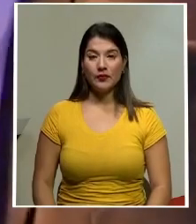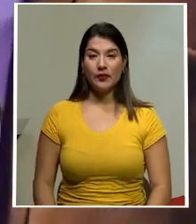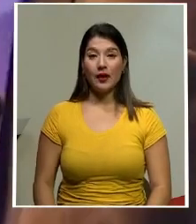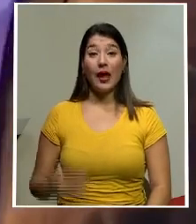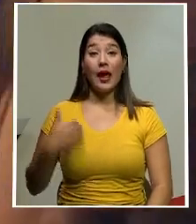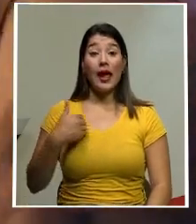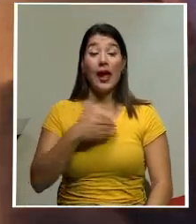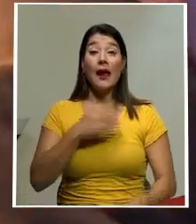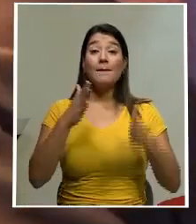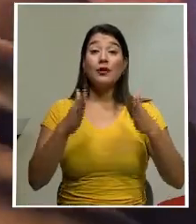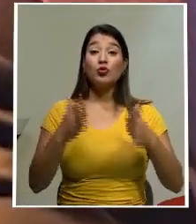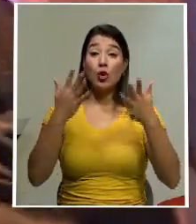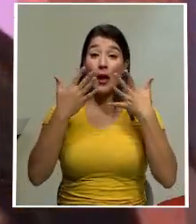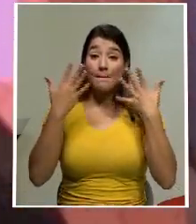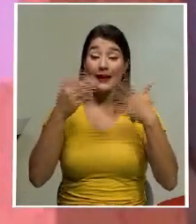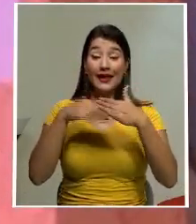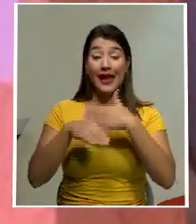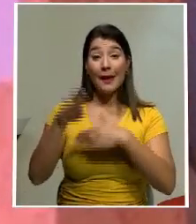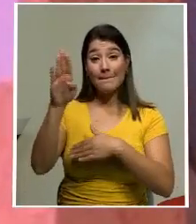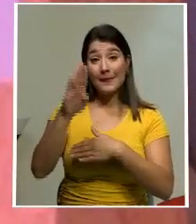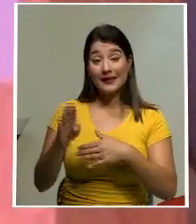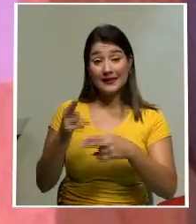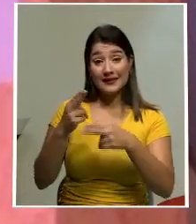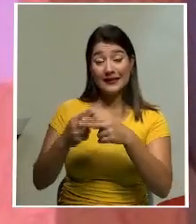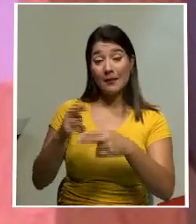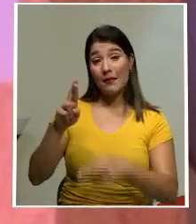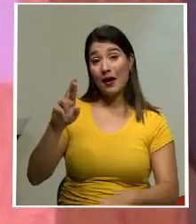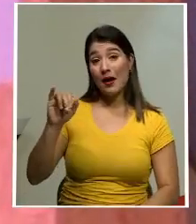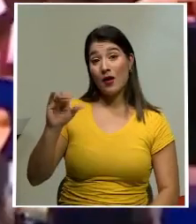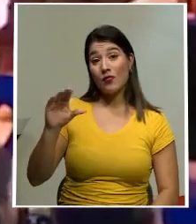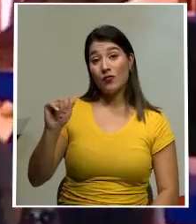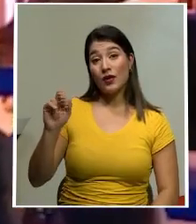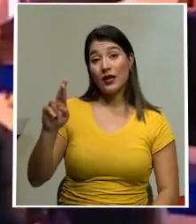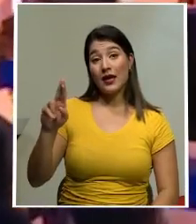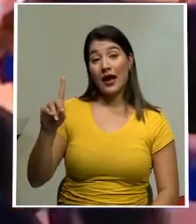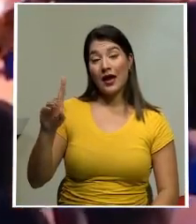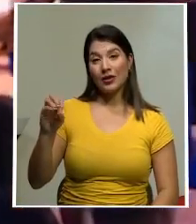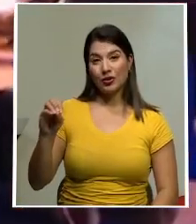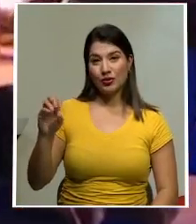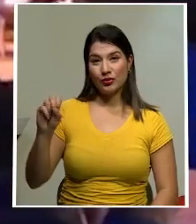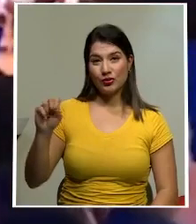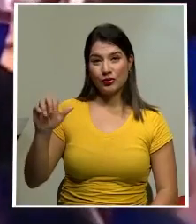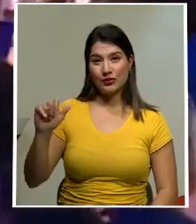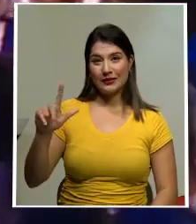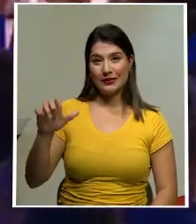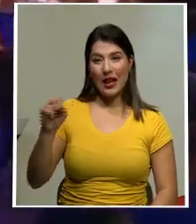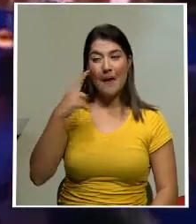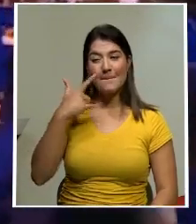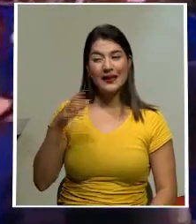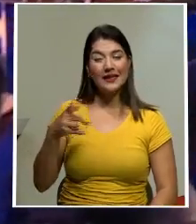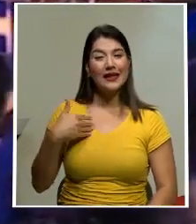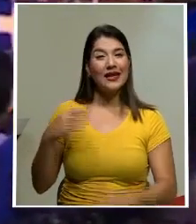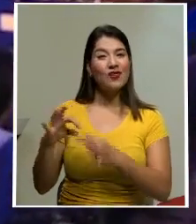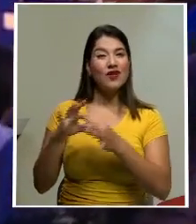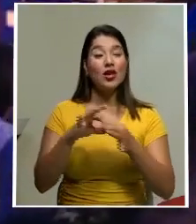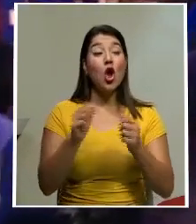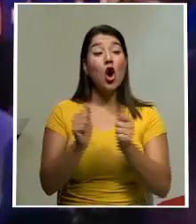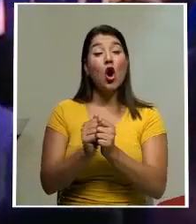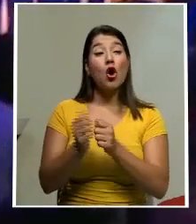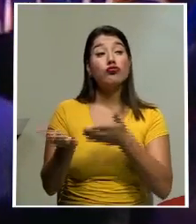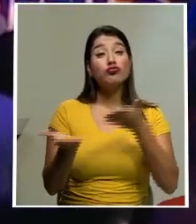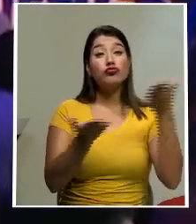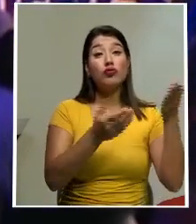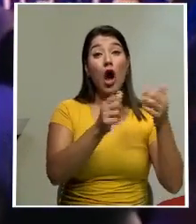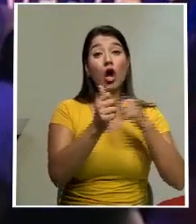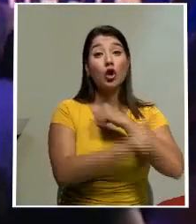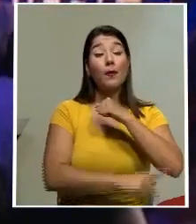El ministro de Medio Ambiente de Brasil, Ricardo Salles, es investigado por su presunta implicación en un esquema de exportación ilegal de madera. La